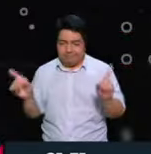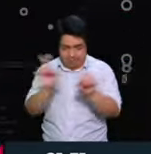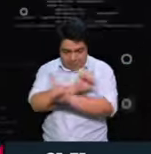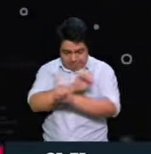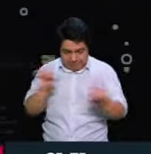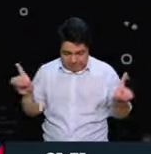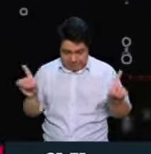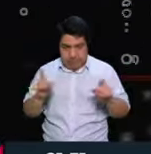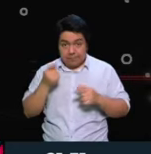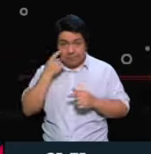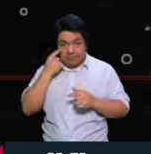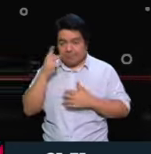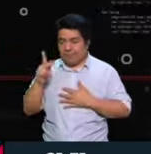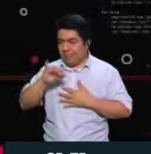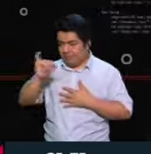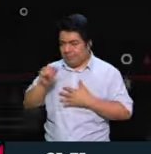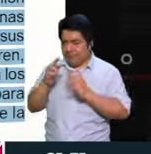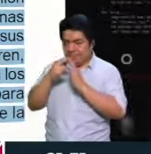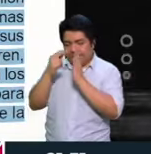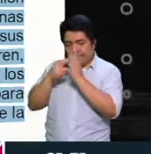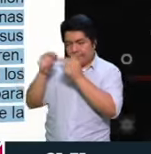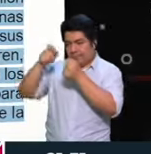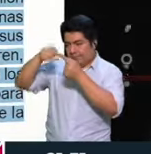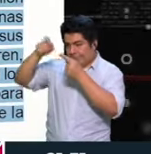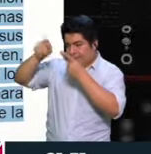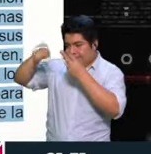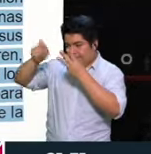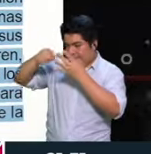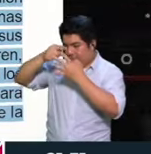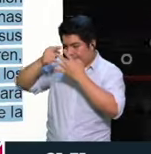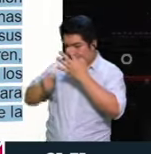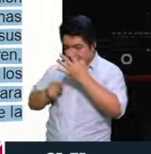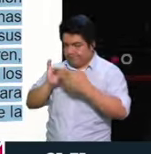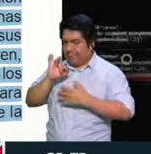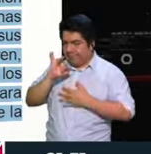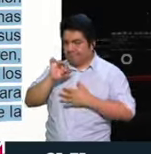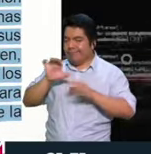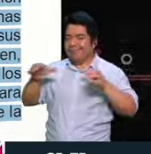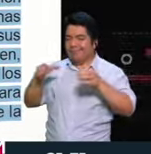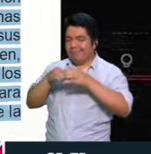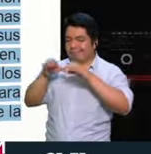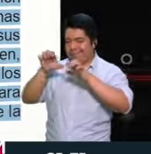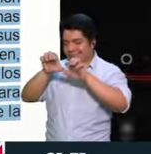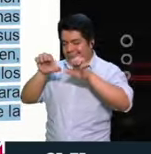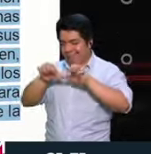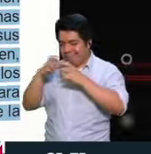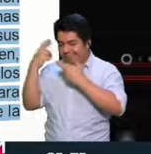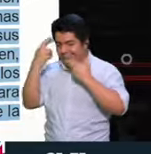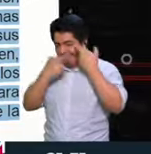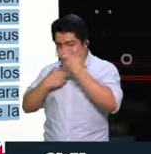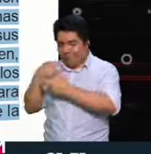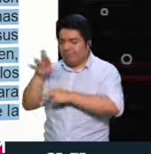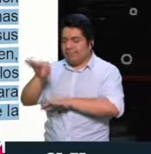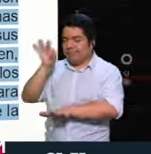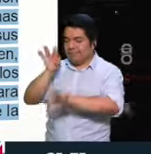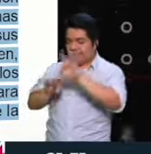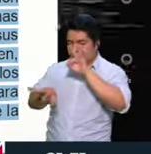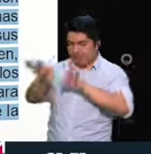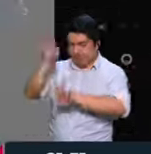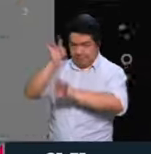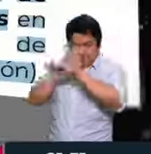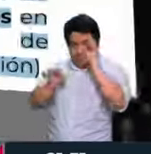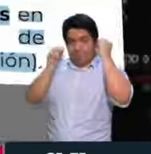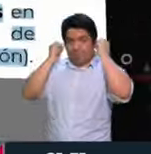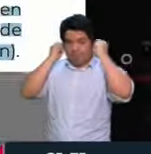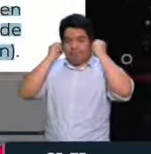la reforma plantea requisitos para los candidatos y la creación de comités de evaluación que seleccionarán los perfiles. Por